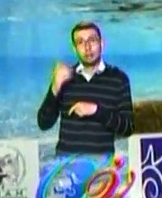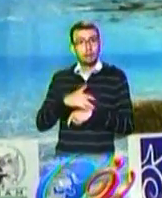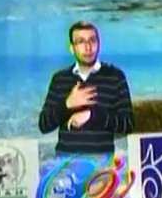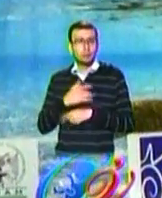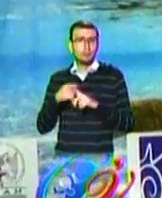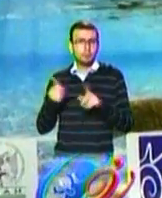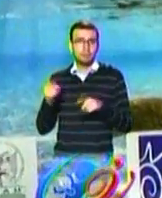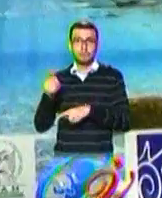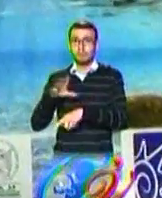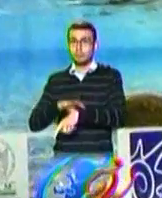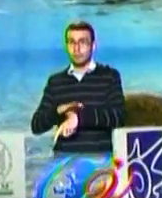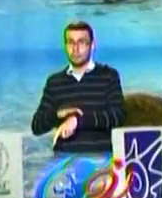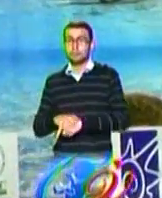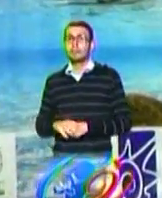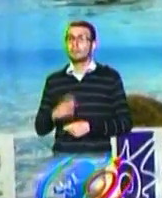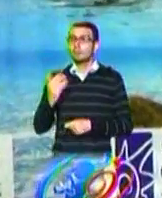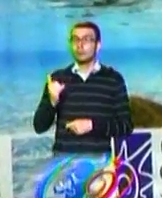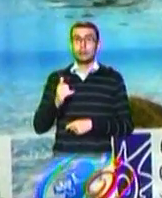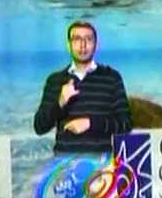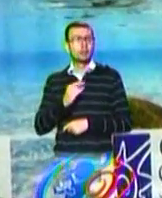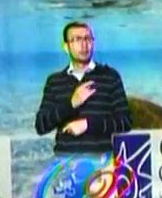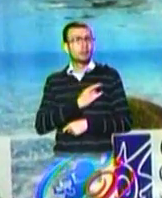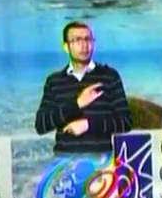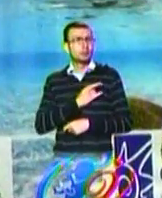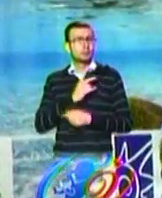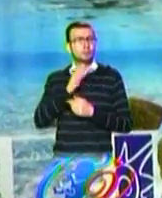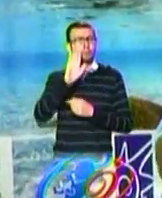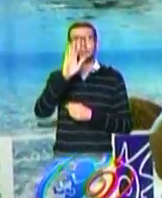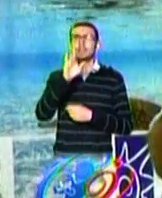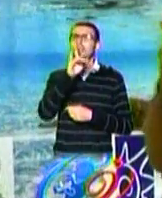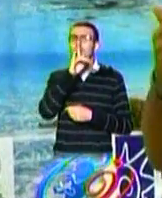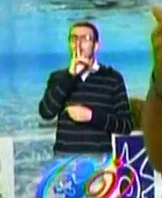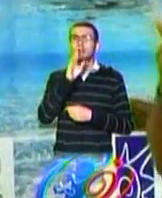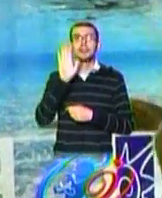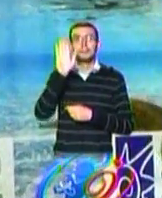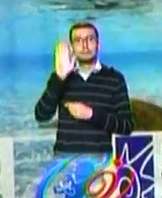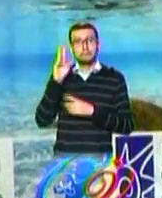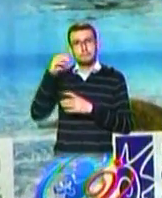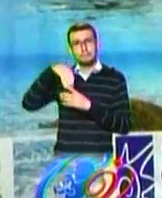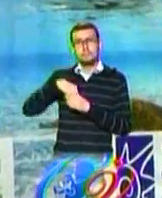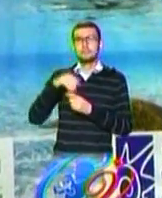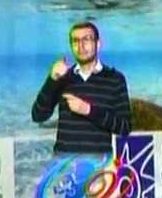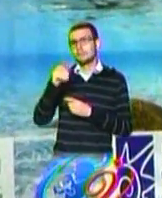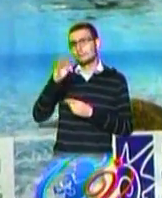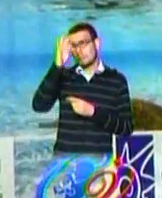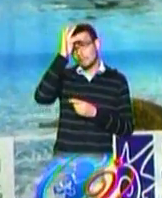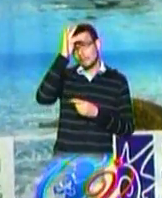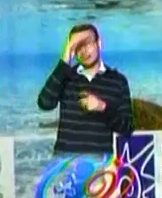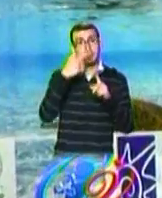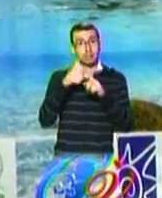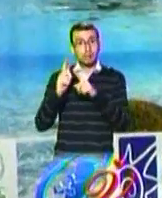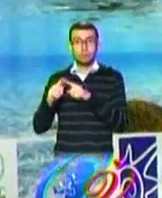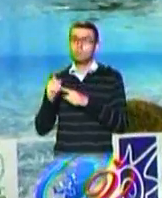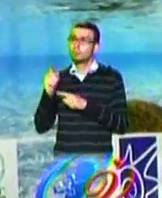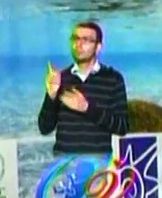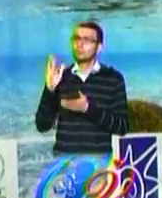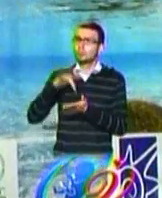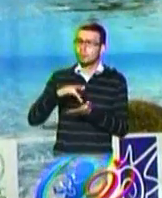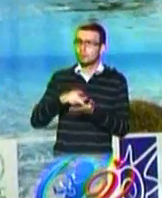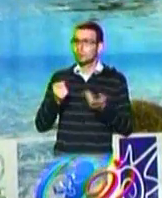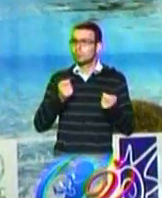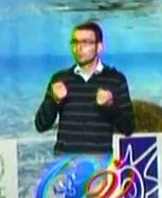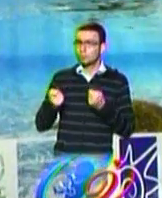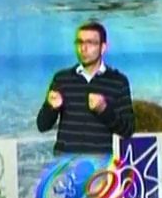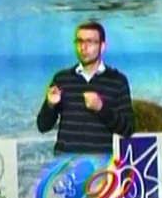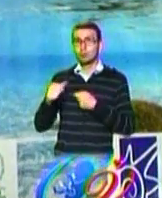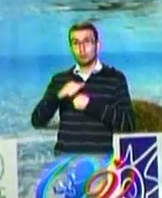Estando haciendo prácticas en Estados Unidos en una especialización en nutrición en el Hospital Elmhurst, íbamos a hacer un procedimiento quirúrgico. Yo